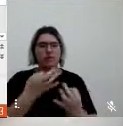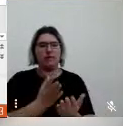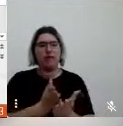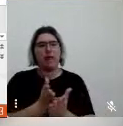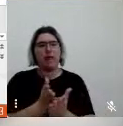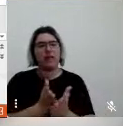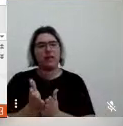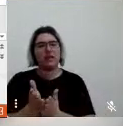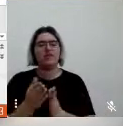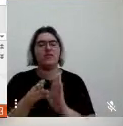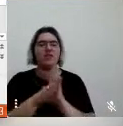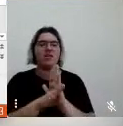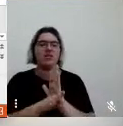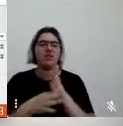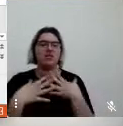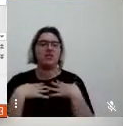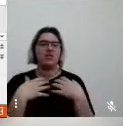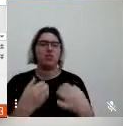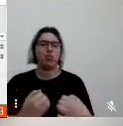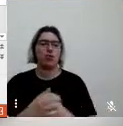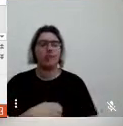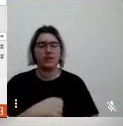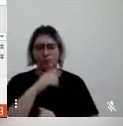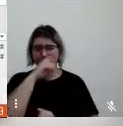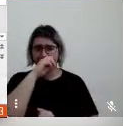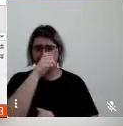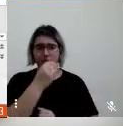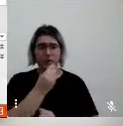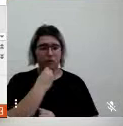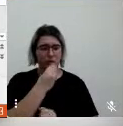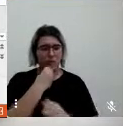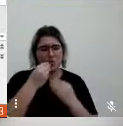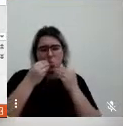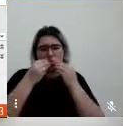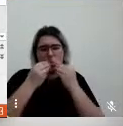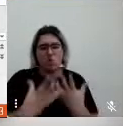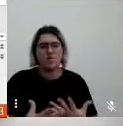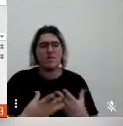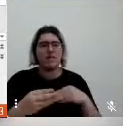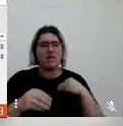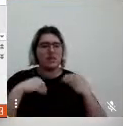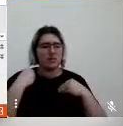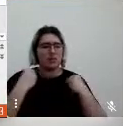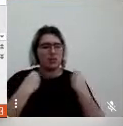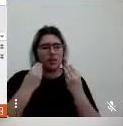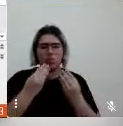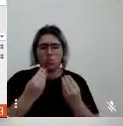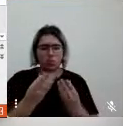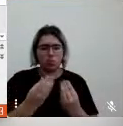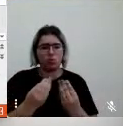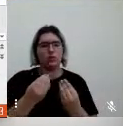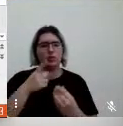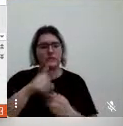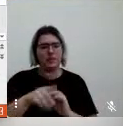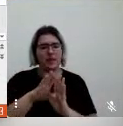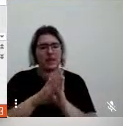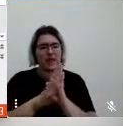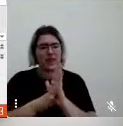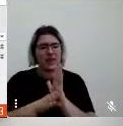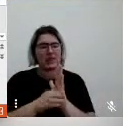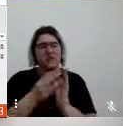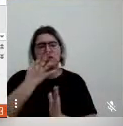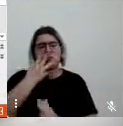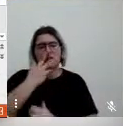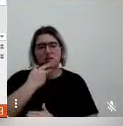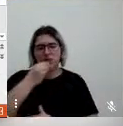saludables. Podemos comer muy bien, disfrutar mucho de la comida y haciendo recetas muy buenas. Y luego, sobre todo, pues